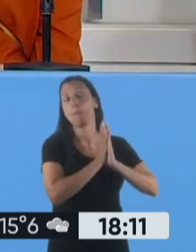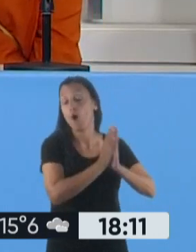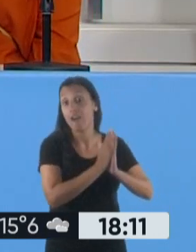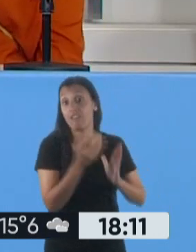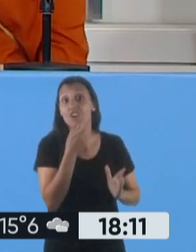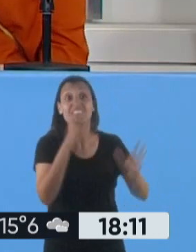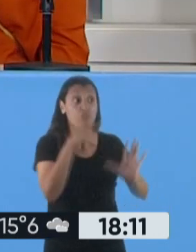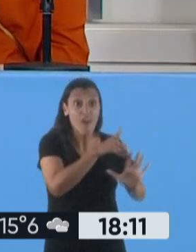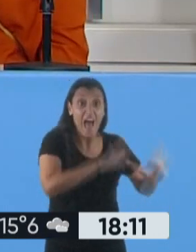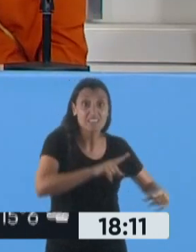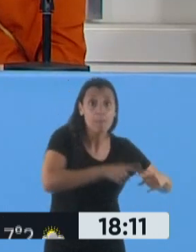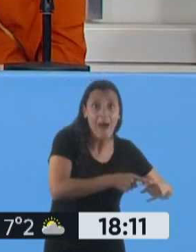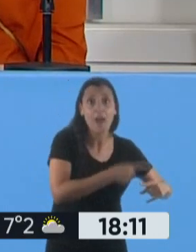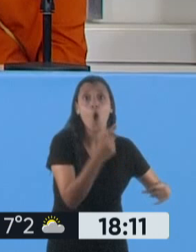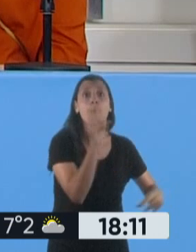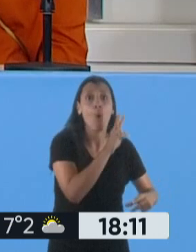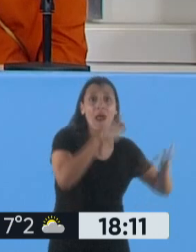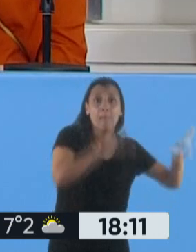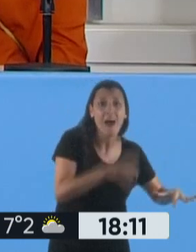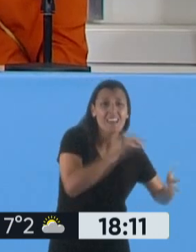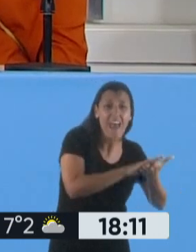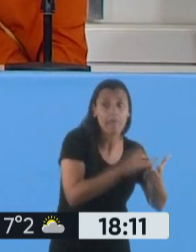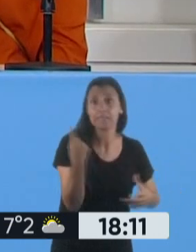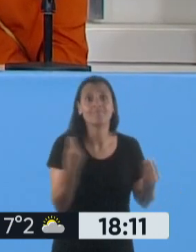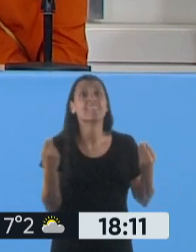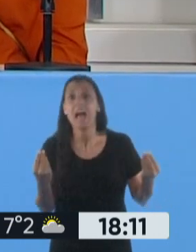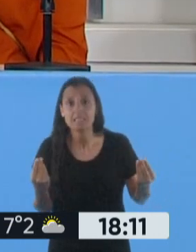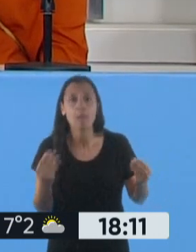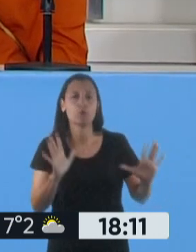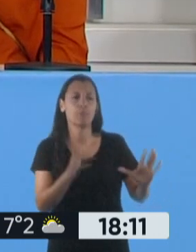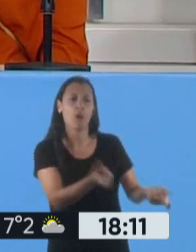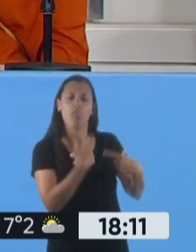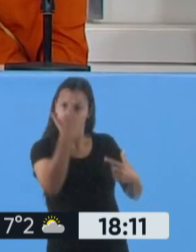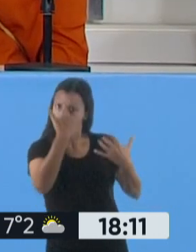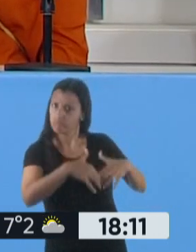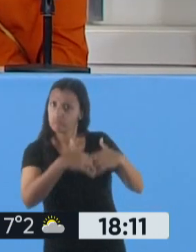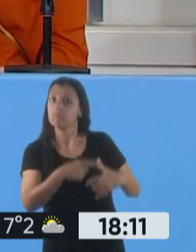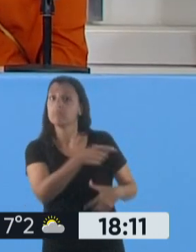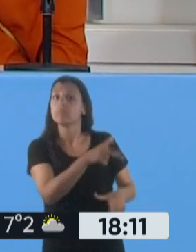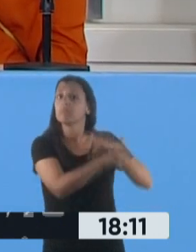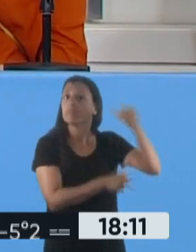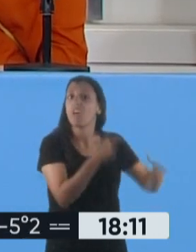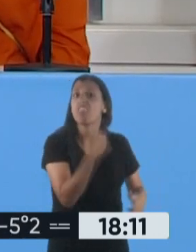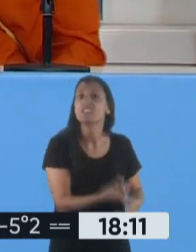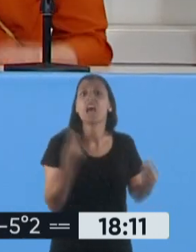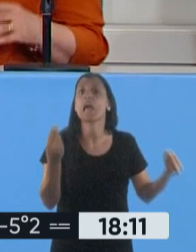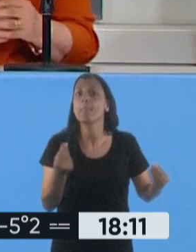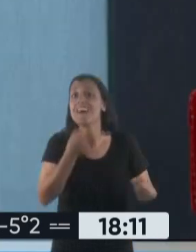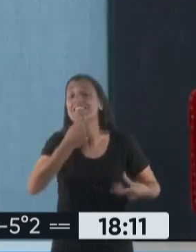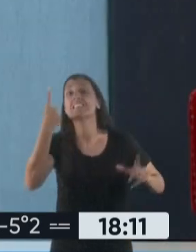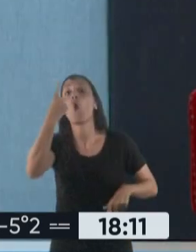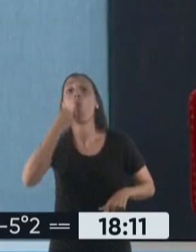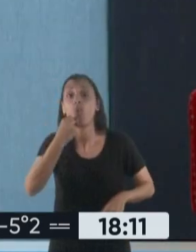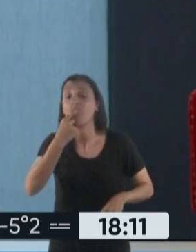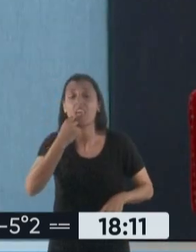nos movemos, pero que con mucha razón nos llamaba a la reflexión a Yelén diciendo, ¿qué pasaría si se